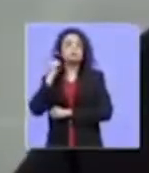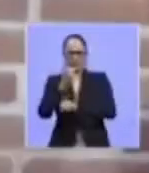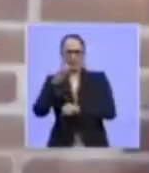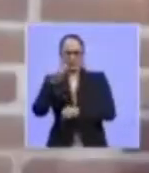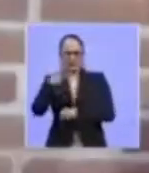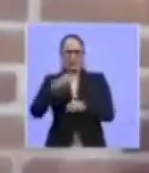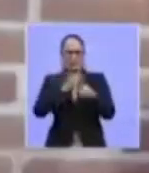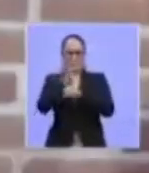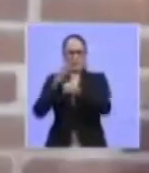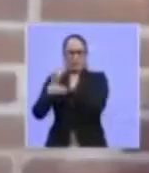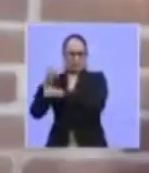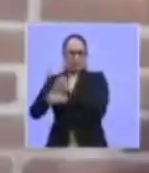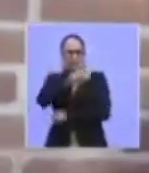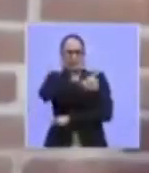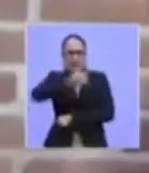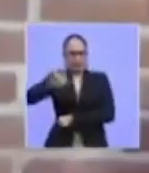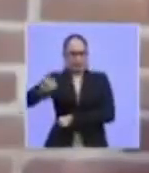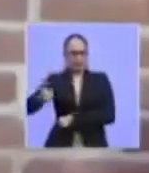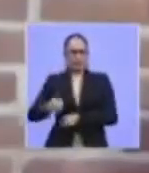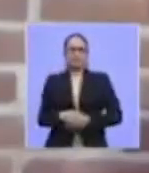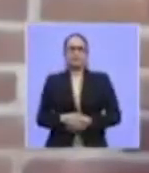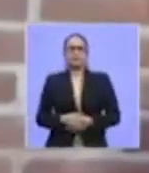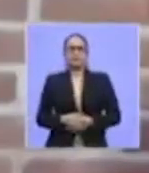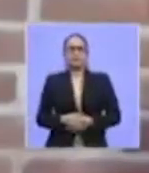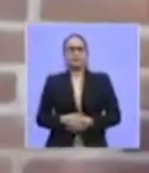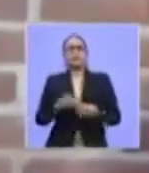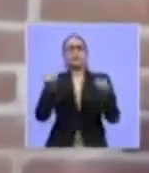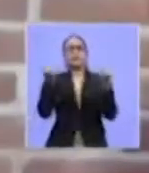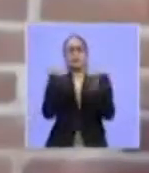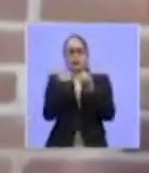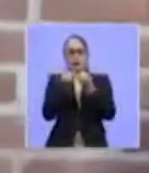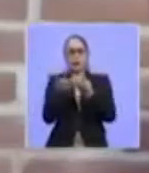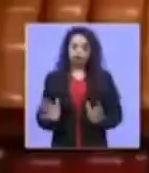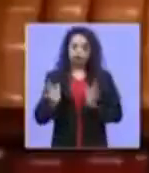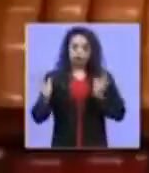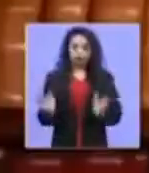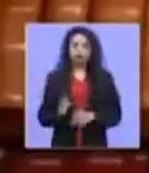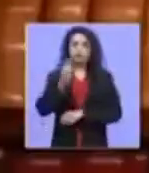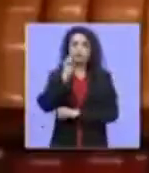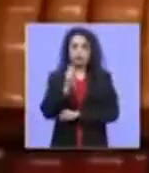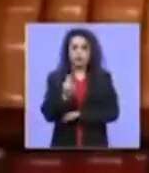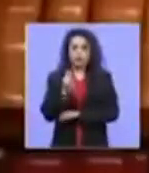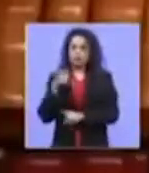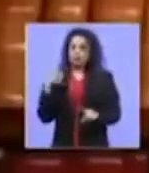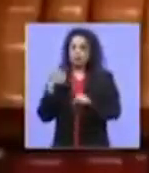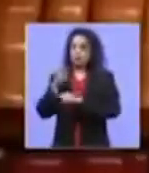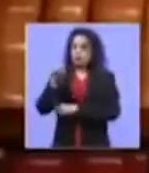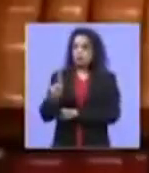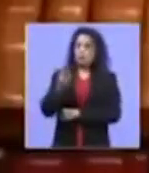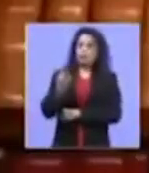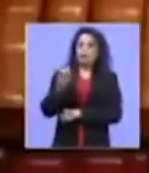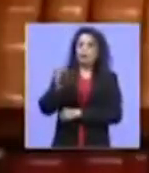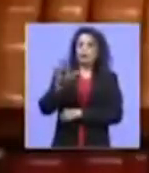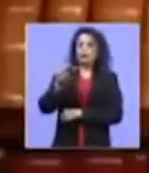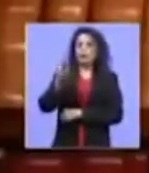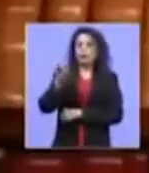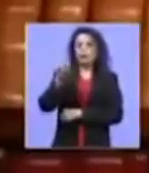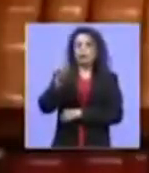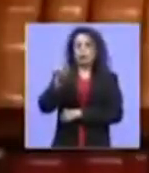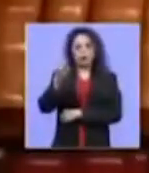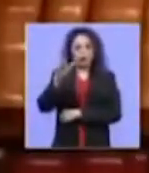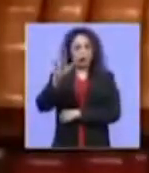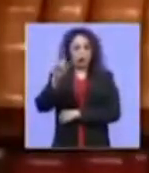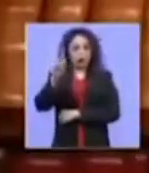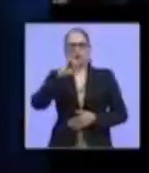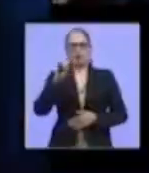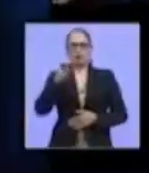de diciembre, se concluyó que se acumularon los medios de impugnación precisados en la sentencia, se revoca el acuerdo impugnado y se vincula